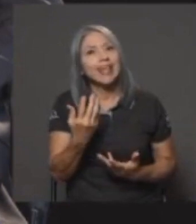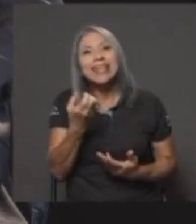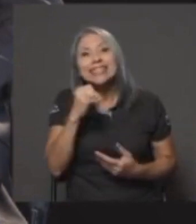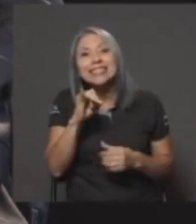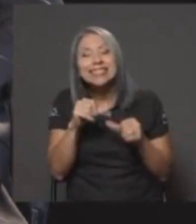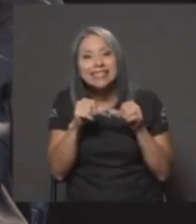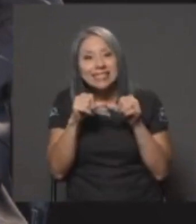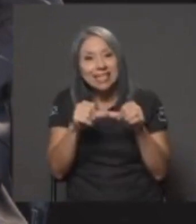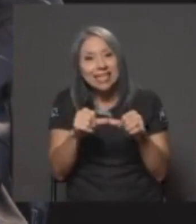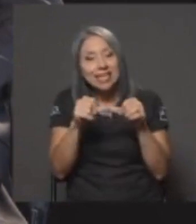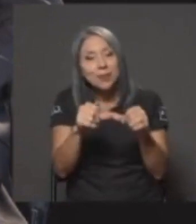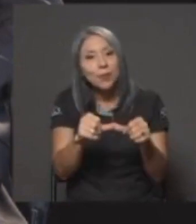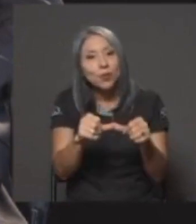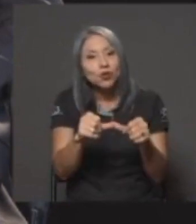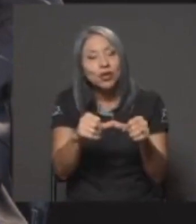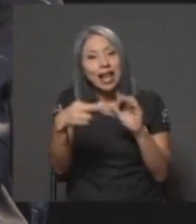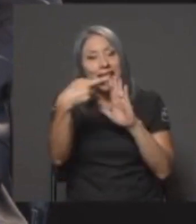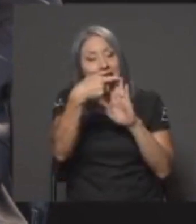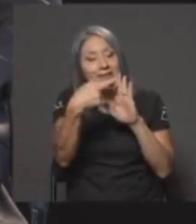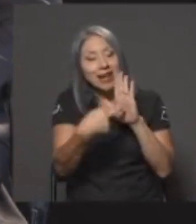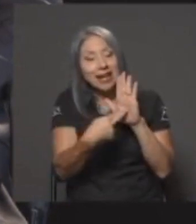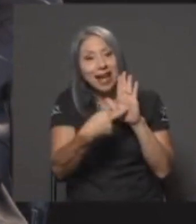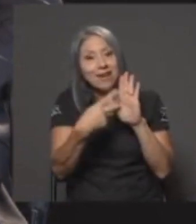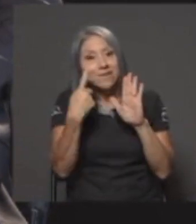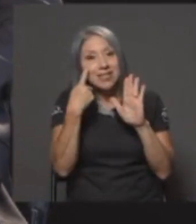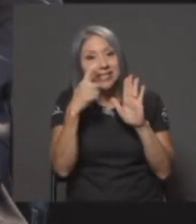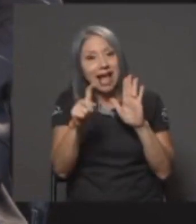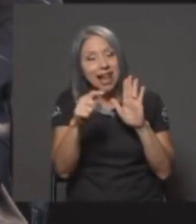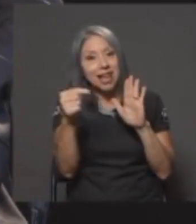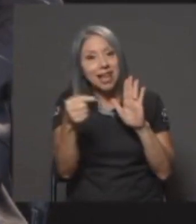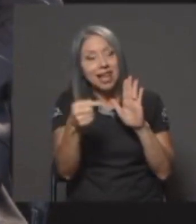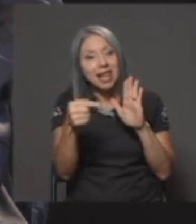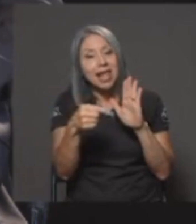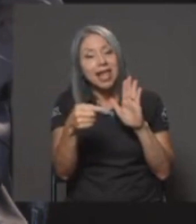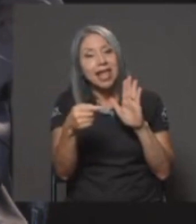si seguimos la regla fiscal, ¿verdad?,